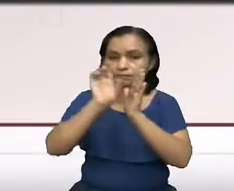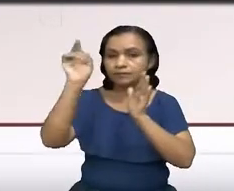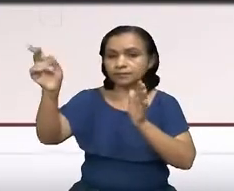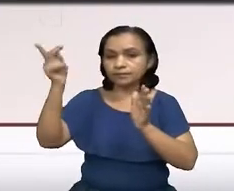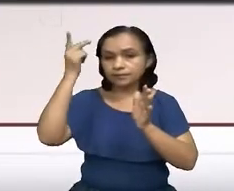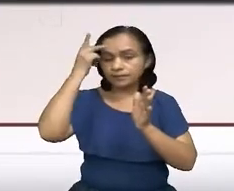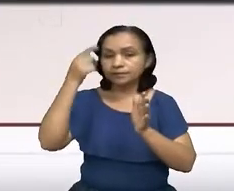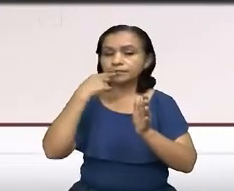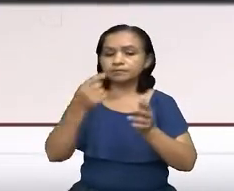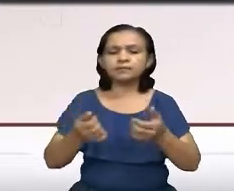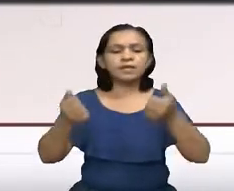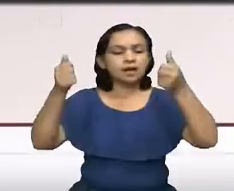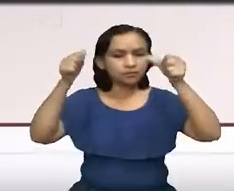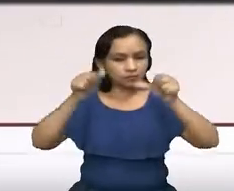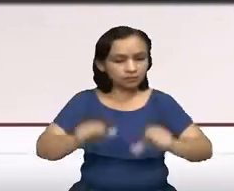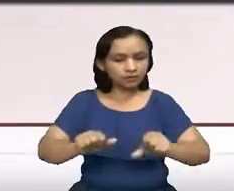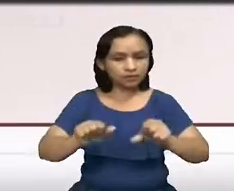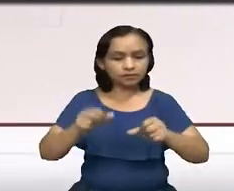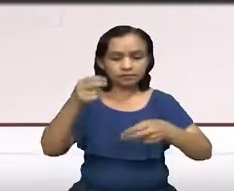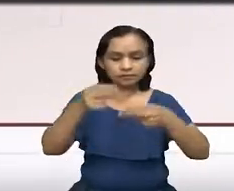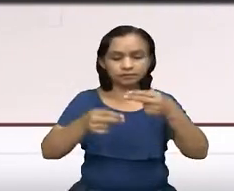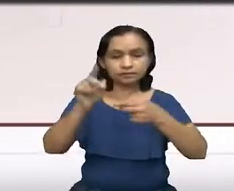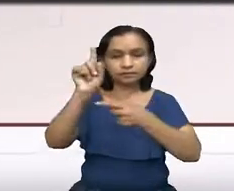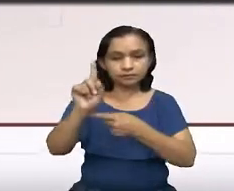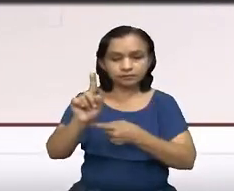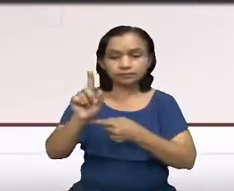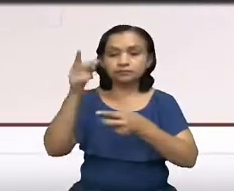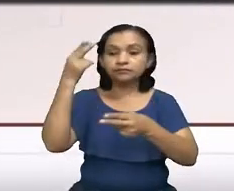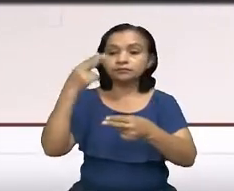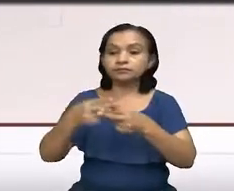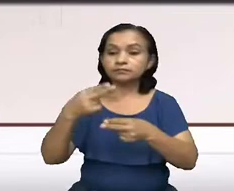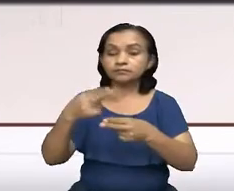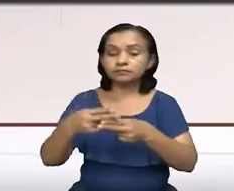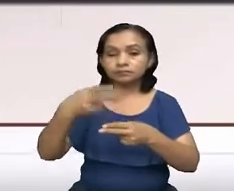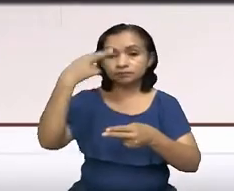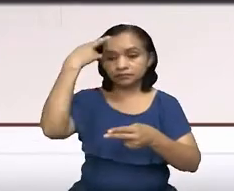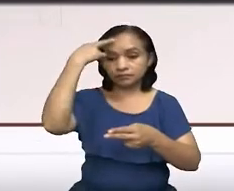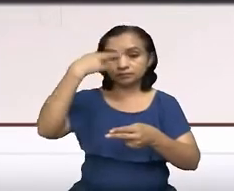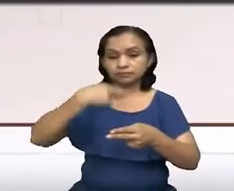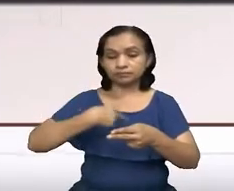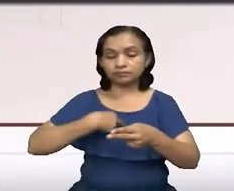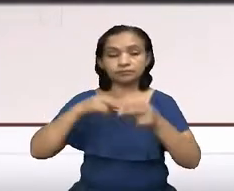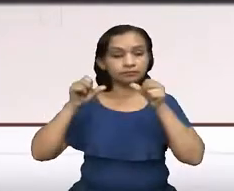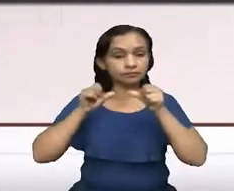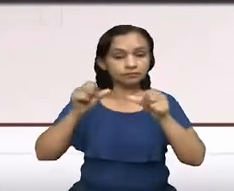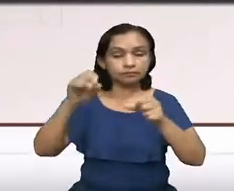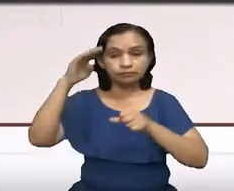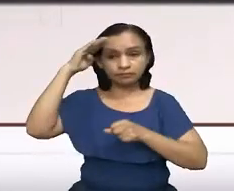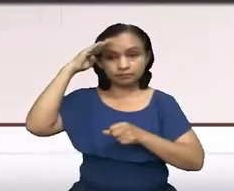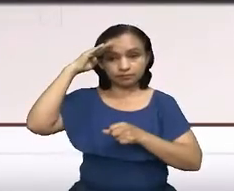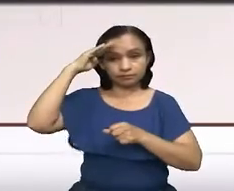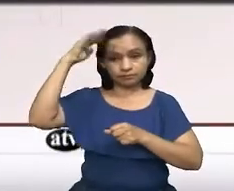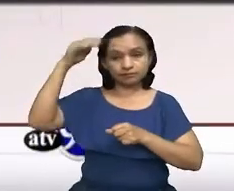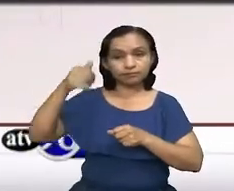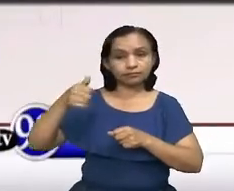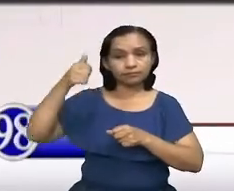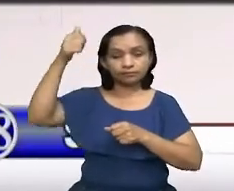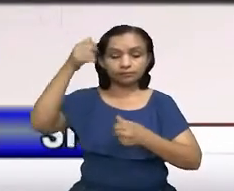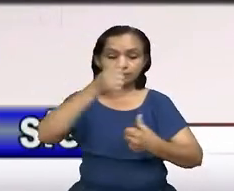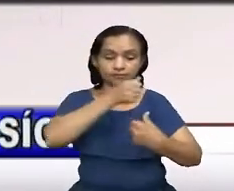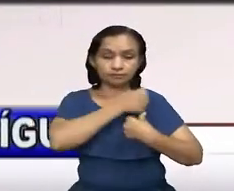Política. Acuerda, 1, nombrar en el cargo de comandante en jefe del ejército de